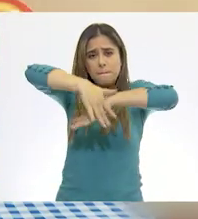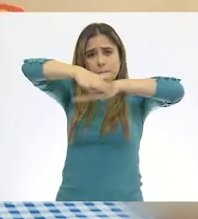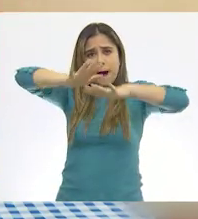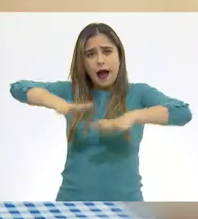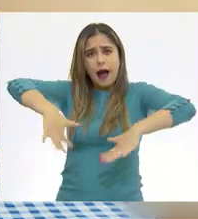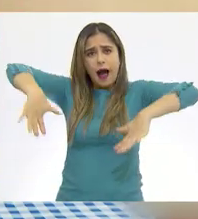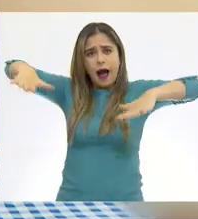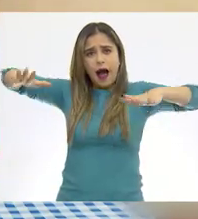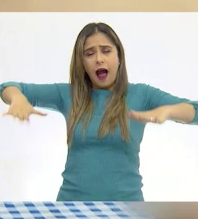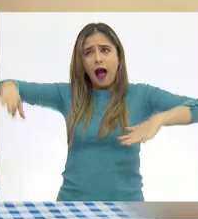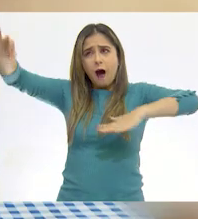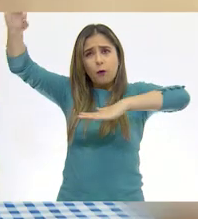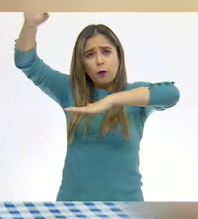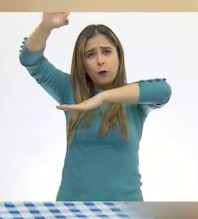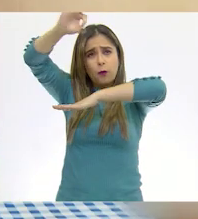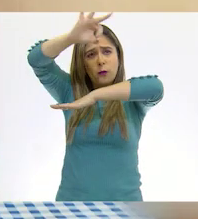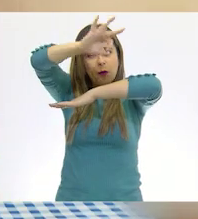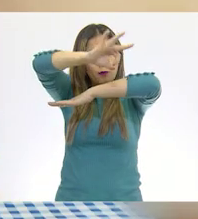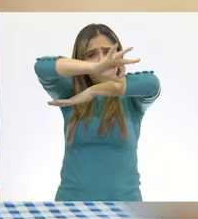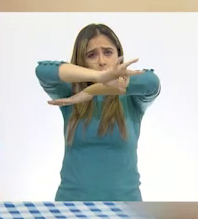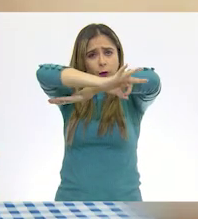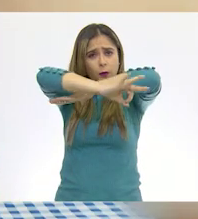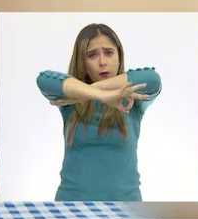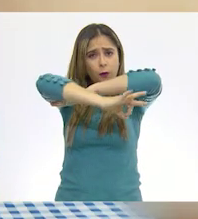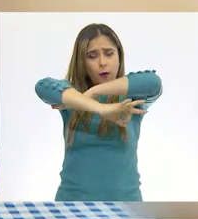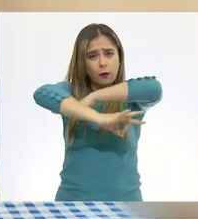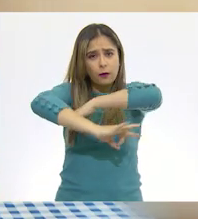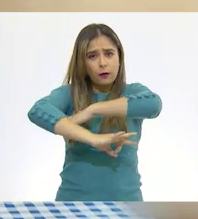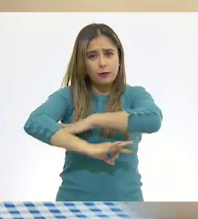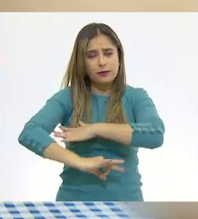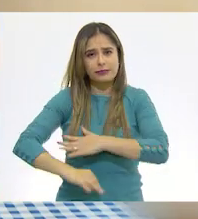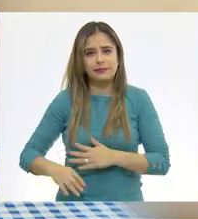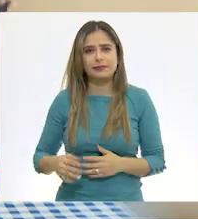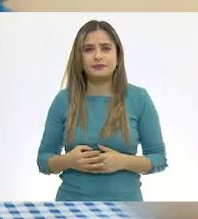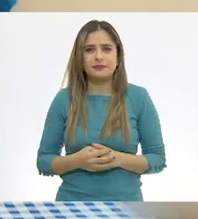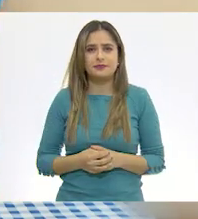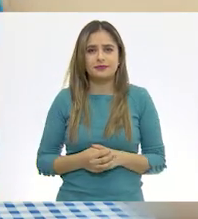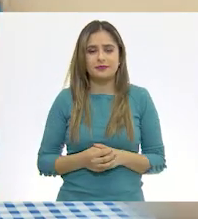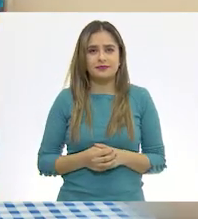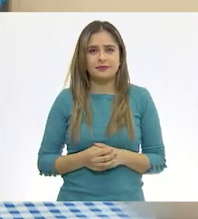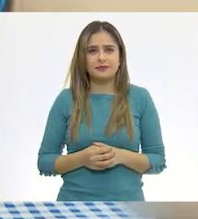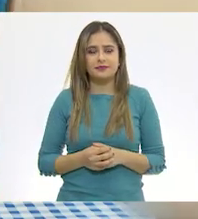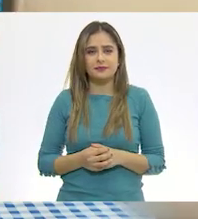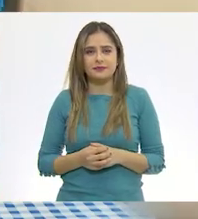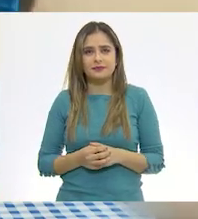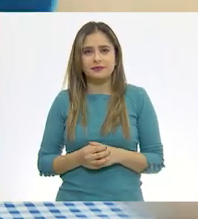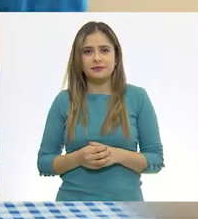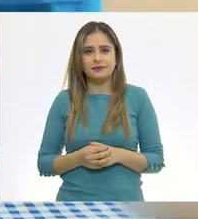mar.